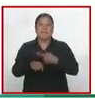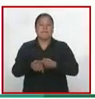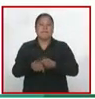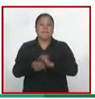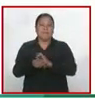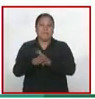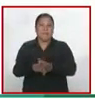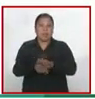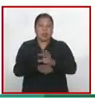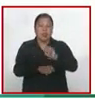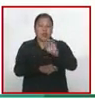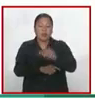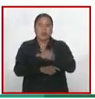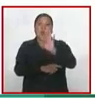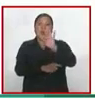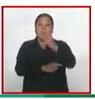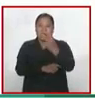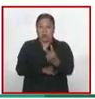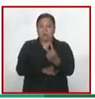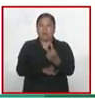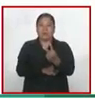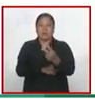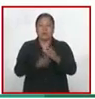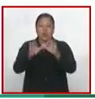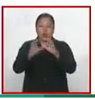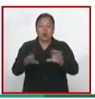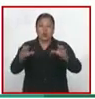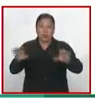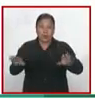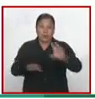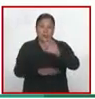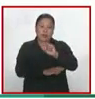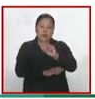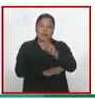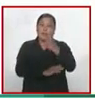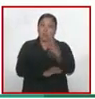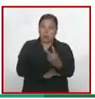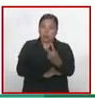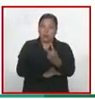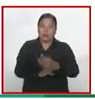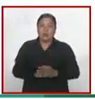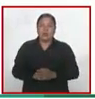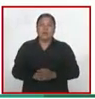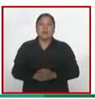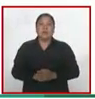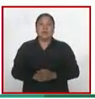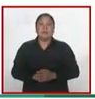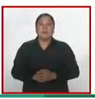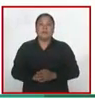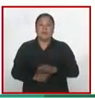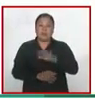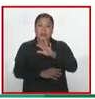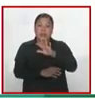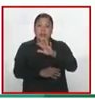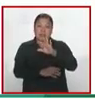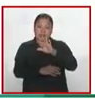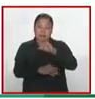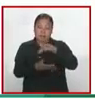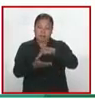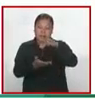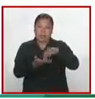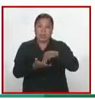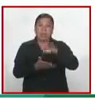42 casos la jurisdicción de la costa 32 casos la jurisdicción 5 de la mixteca